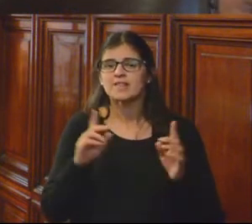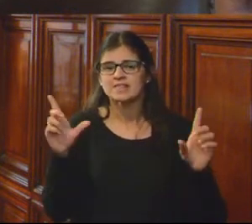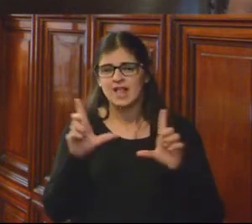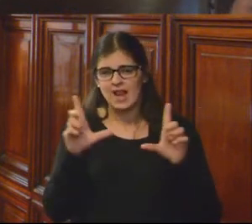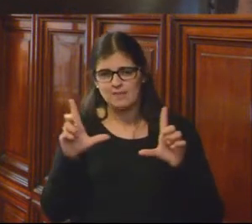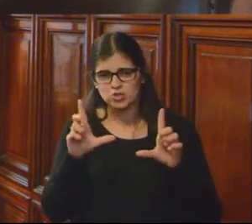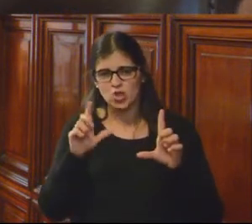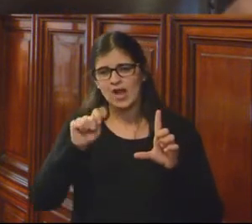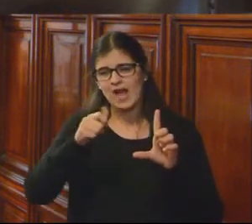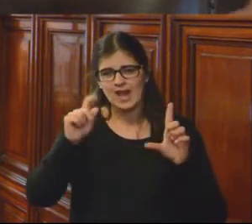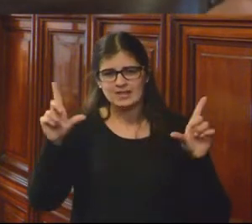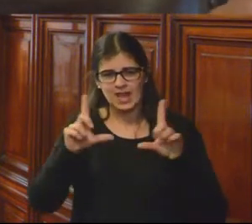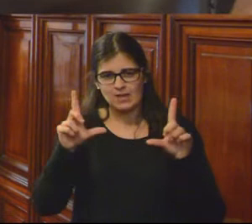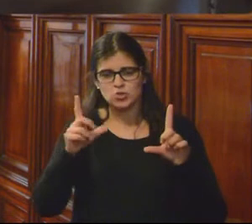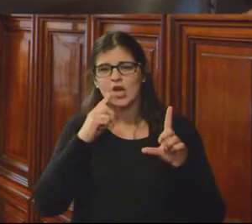televisión que fueron clausurados